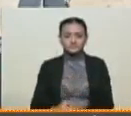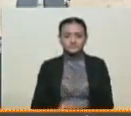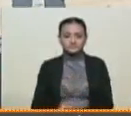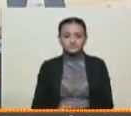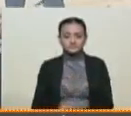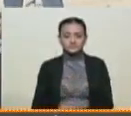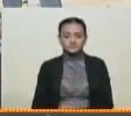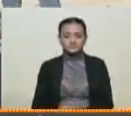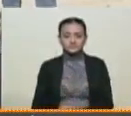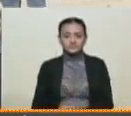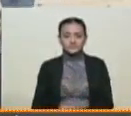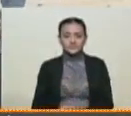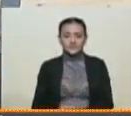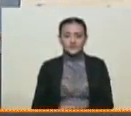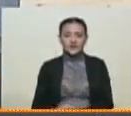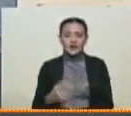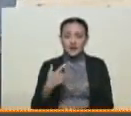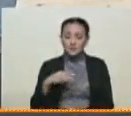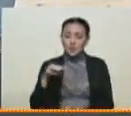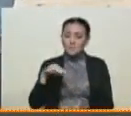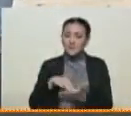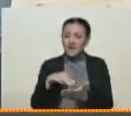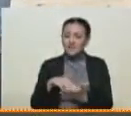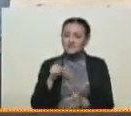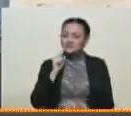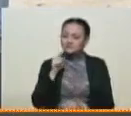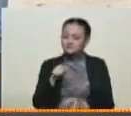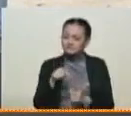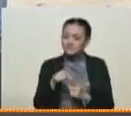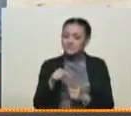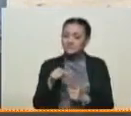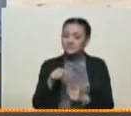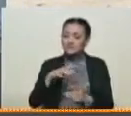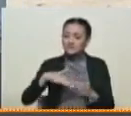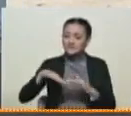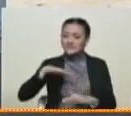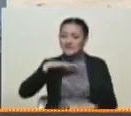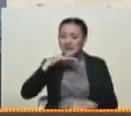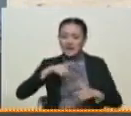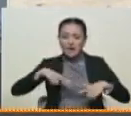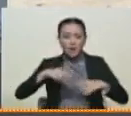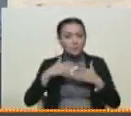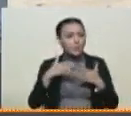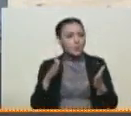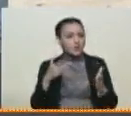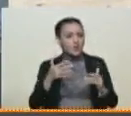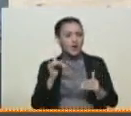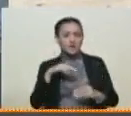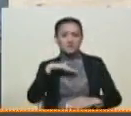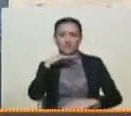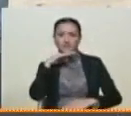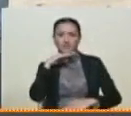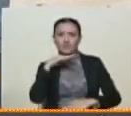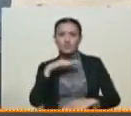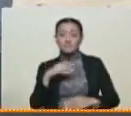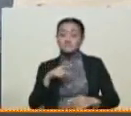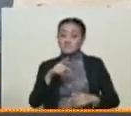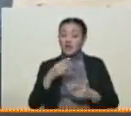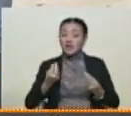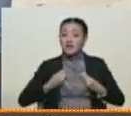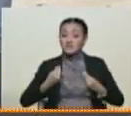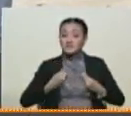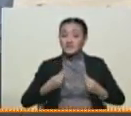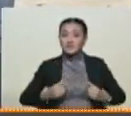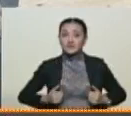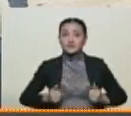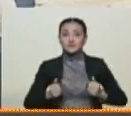enfoque. Nosotros queremos una ciudad para la vida. Queremos una ciudad llena de espacios públicos. A mí me venían en el recorrido que veníamos